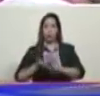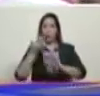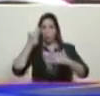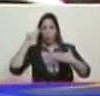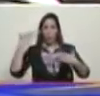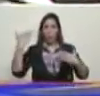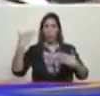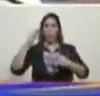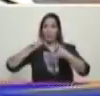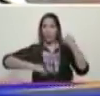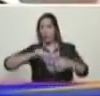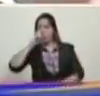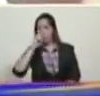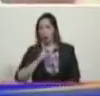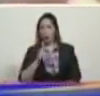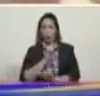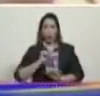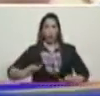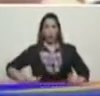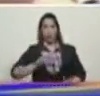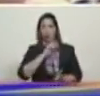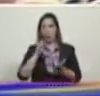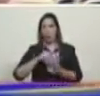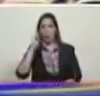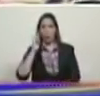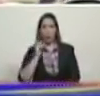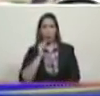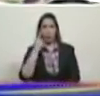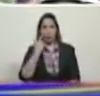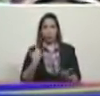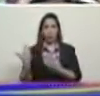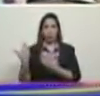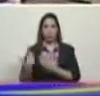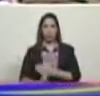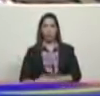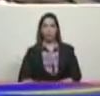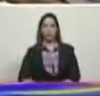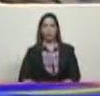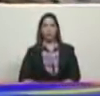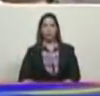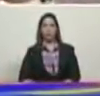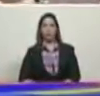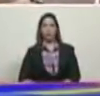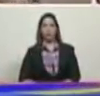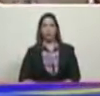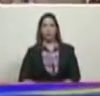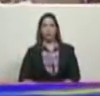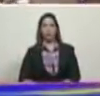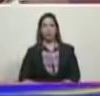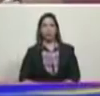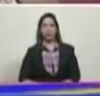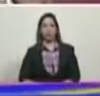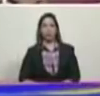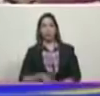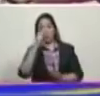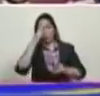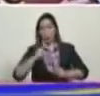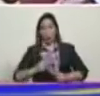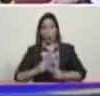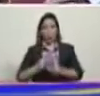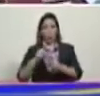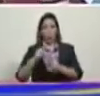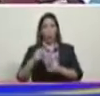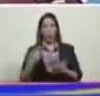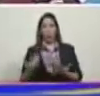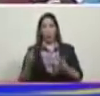salutación de fin de año a la Fuerza Armada Nacional Bolivariana. Cruz y barra honor al mérito del Comando Estratégico